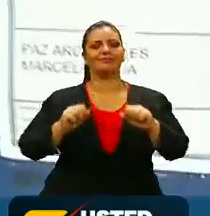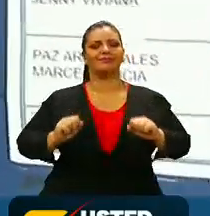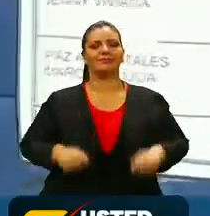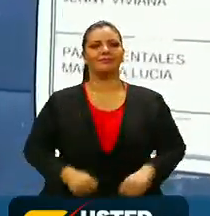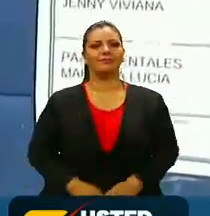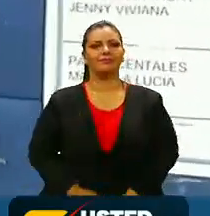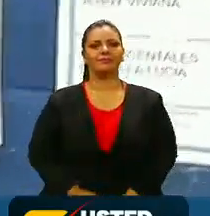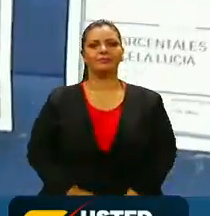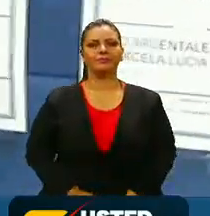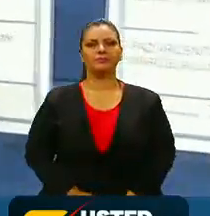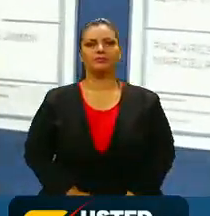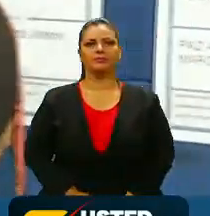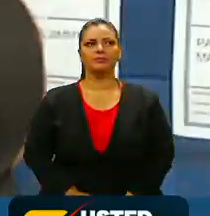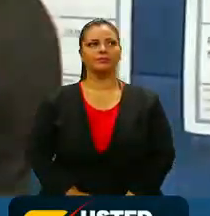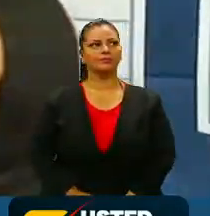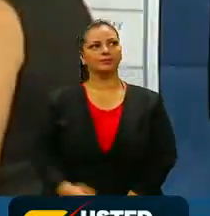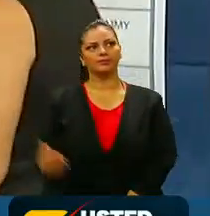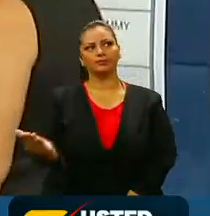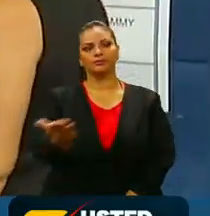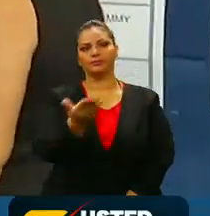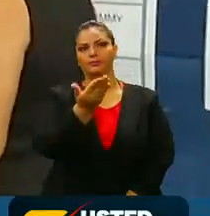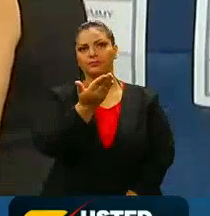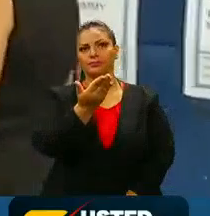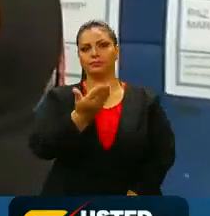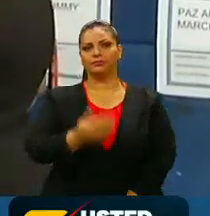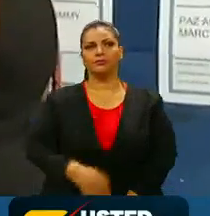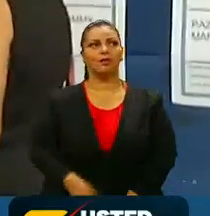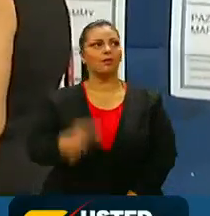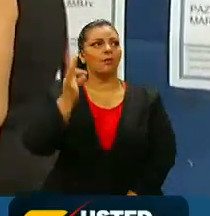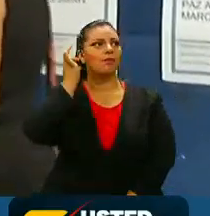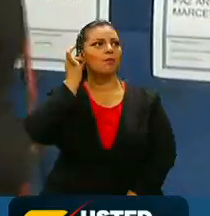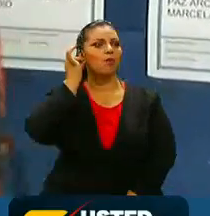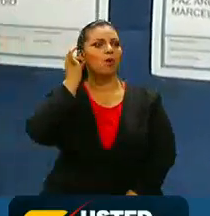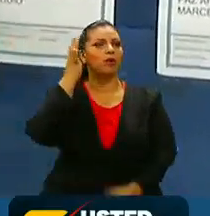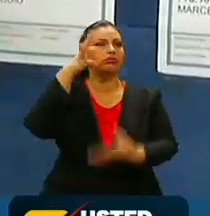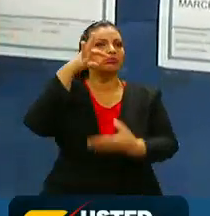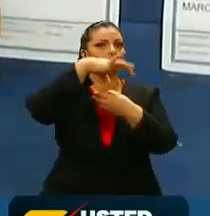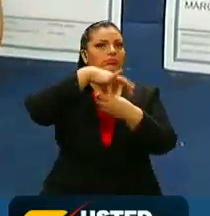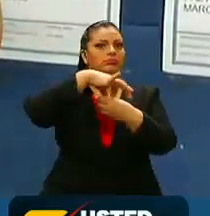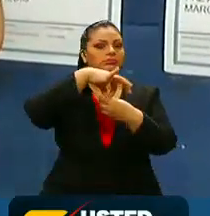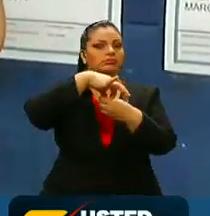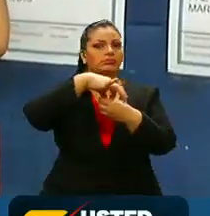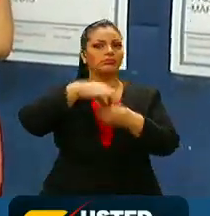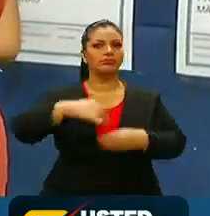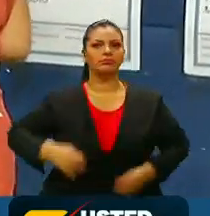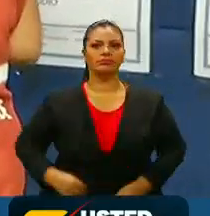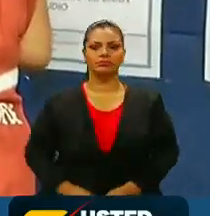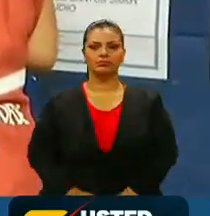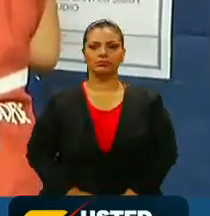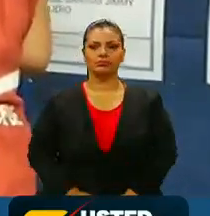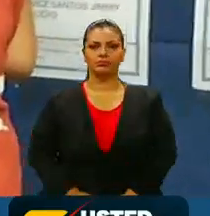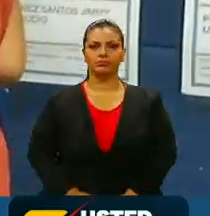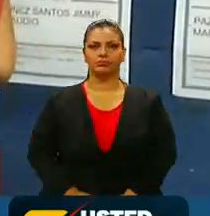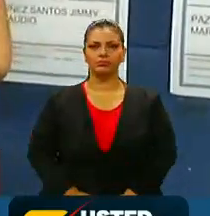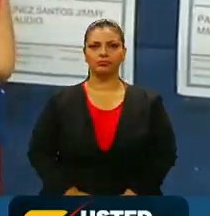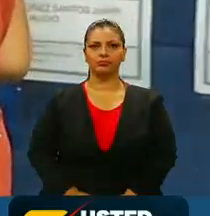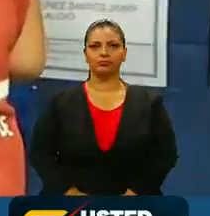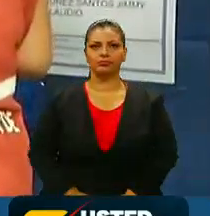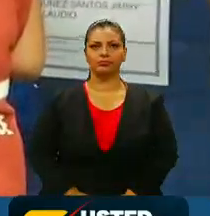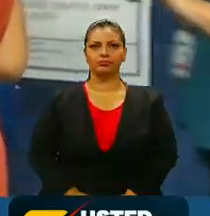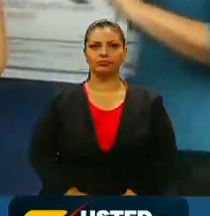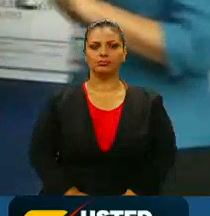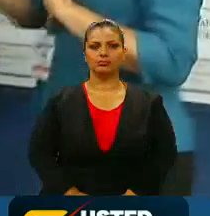este recinto. Aquí vemos pues que hay otra ciudadana que está sufragando. Y bueno, parece ser aquí